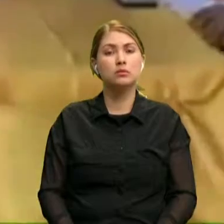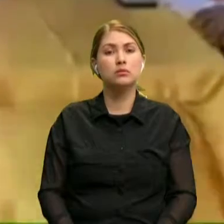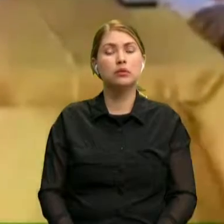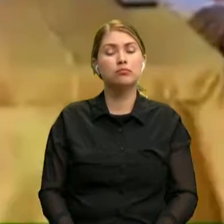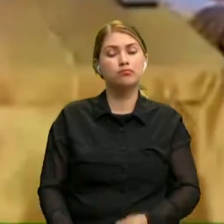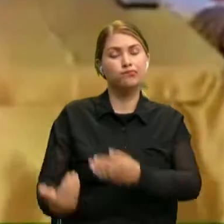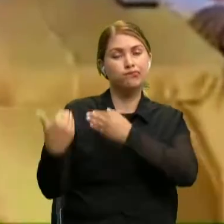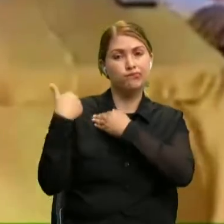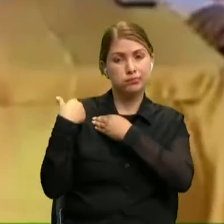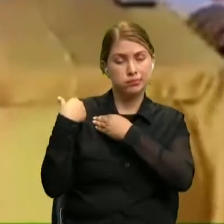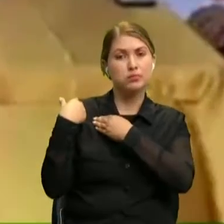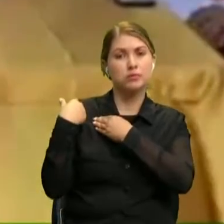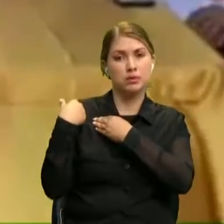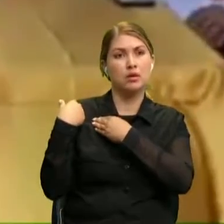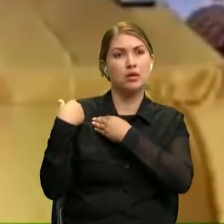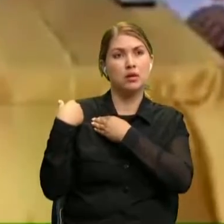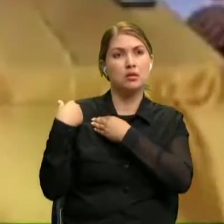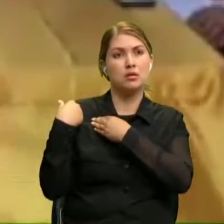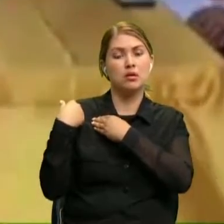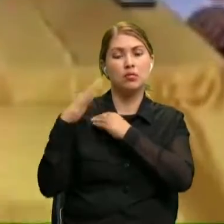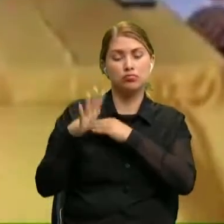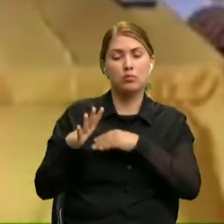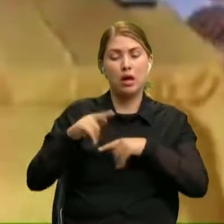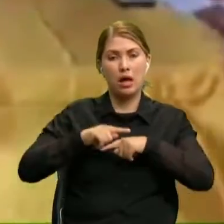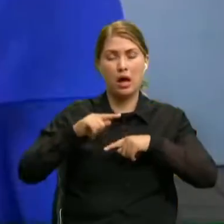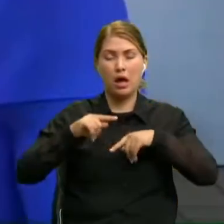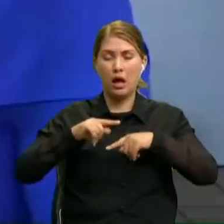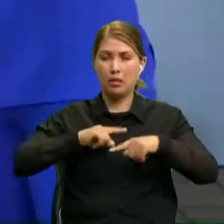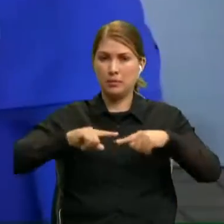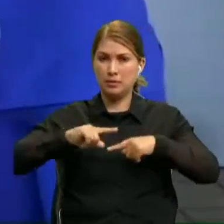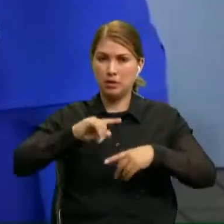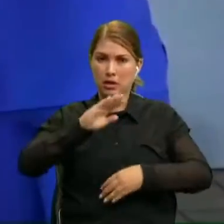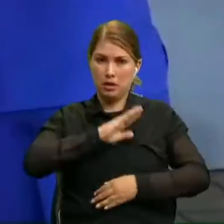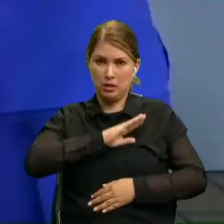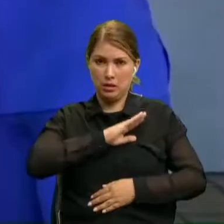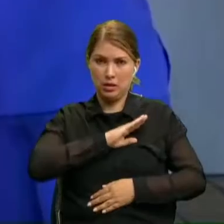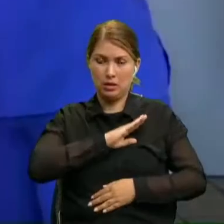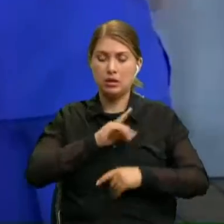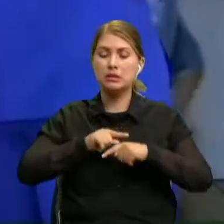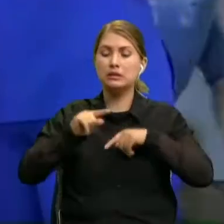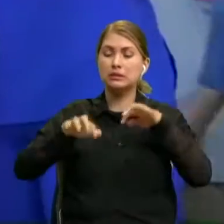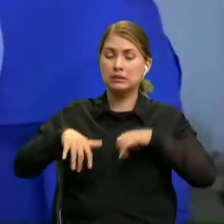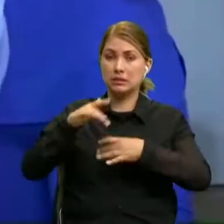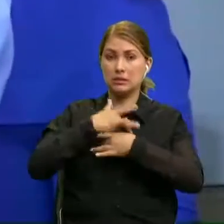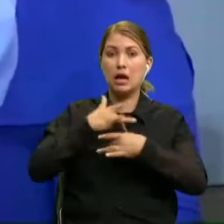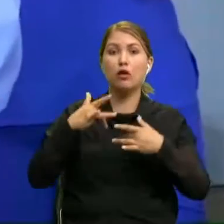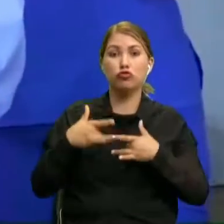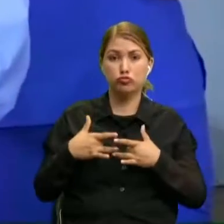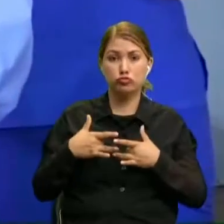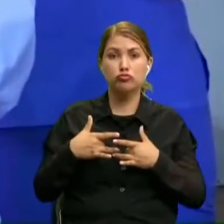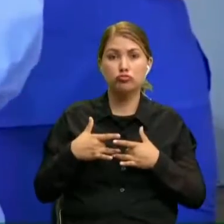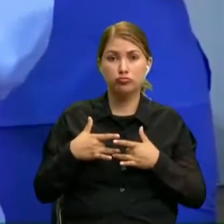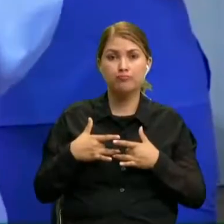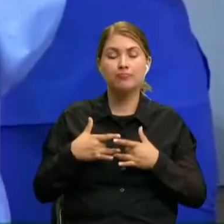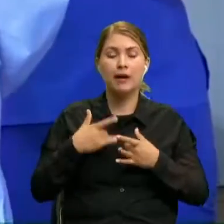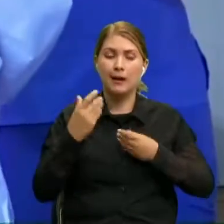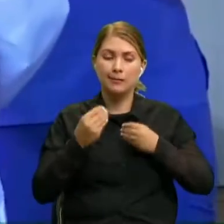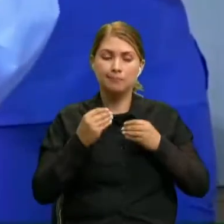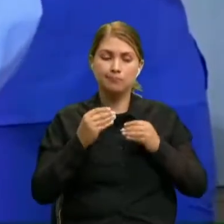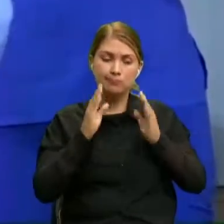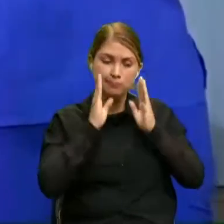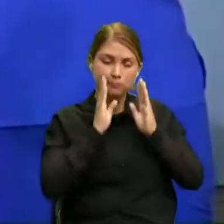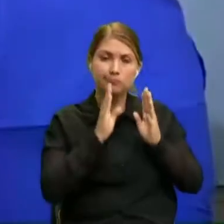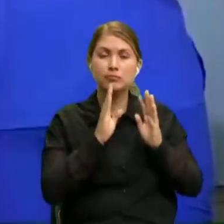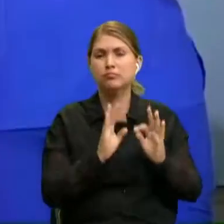tareas que de una u otra manera, a través de nuestra administración, a través de la Secretaría de Salud, tenemos que hacer esa